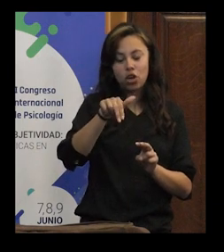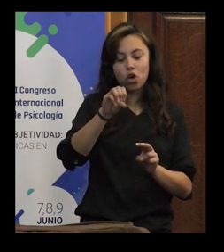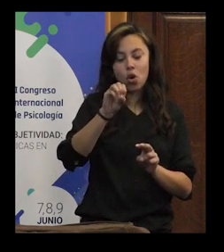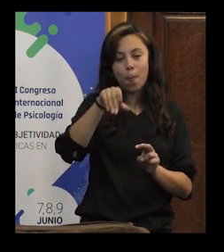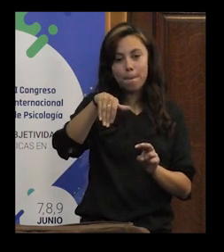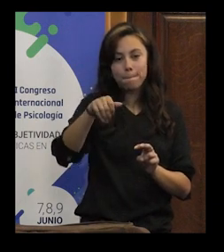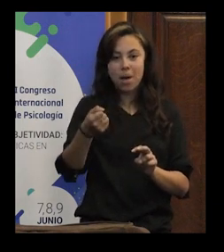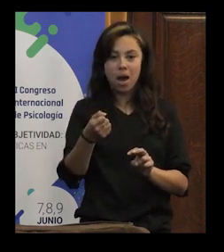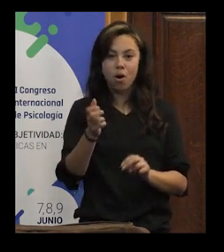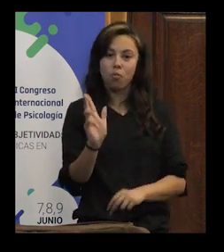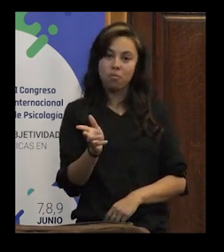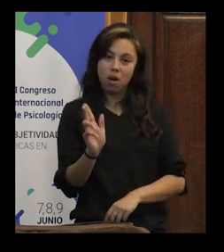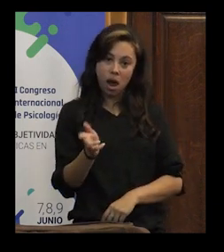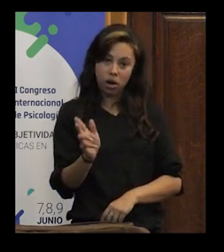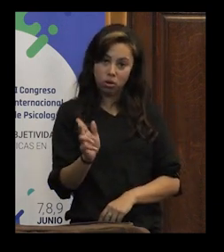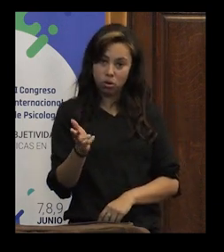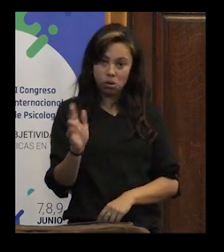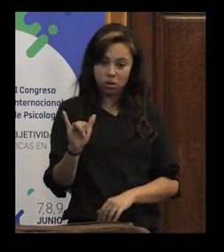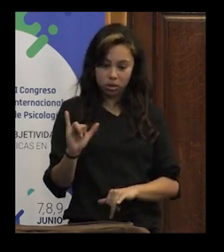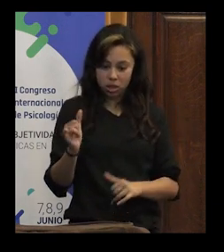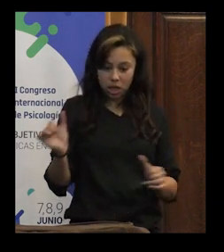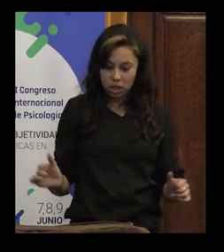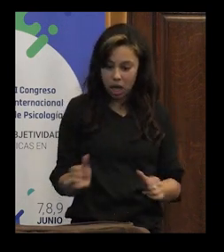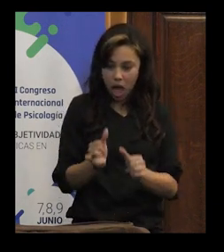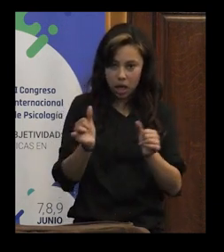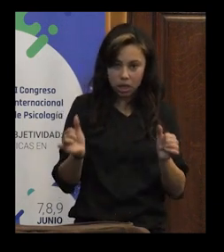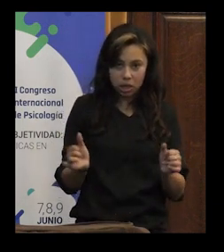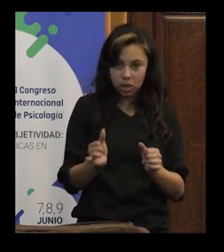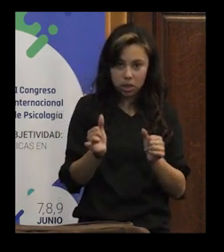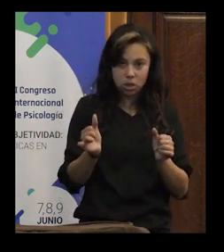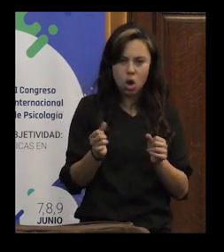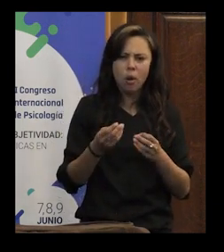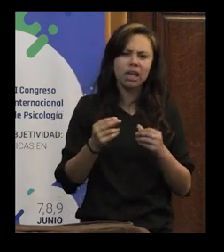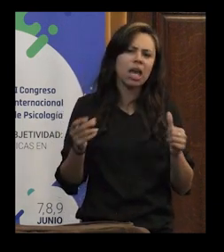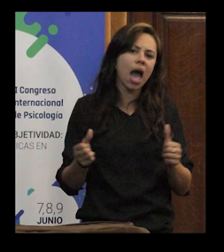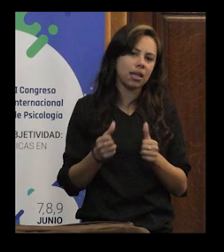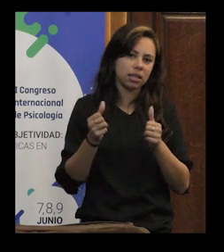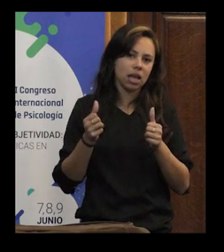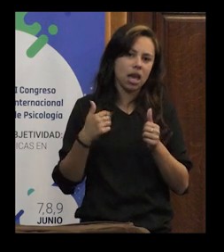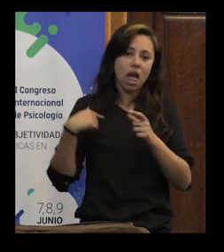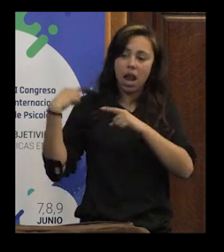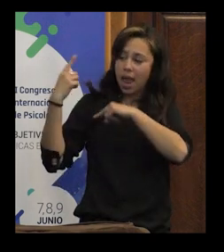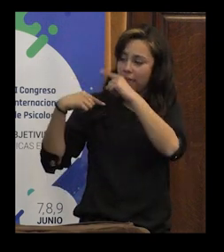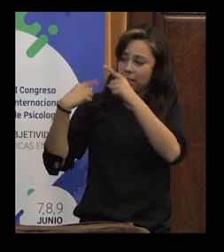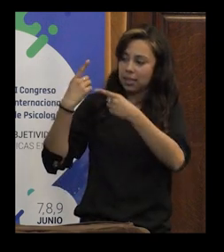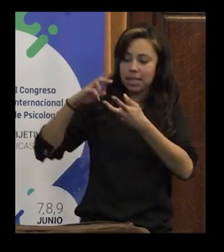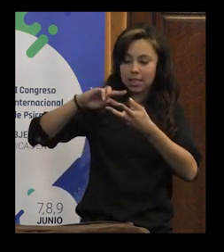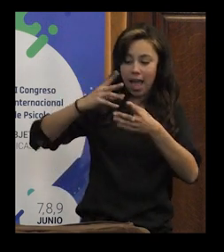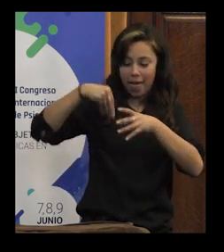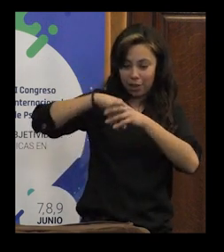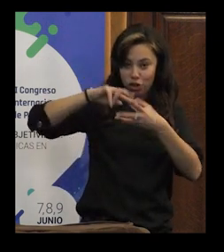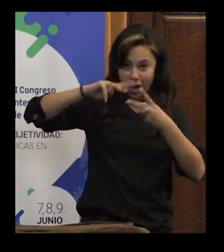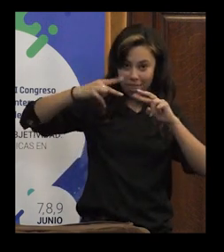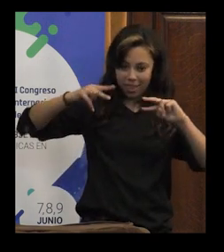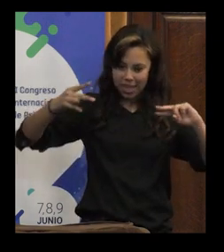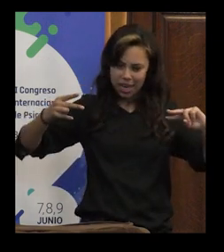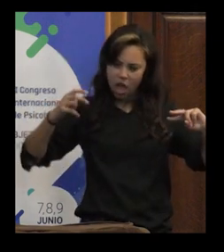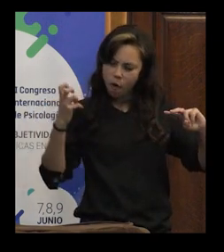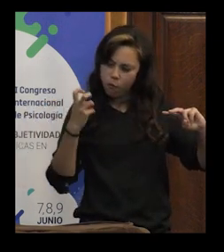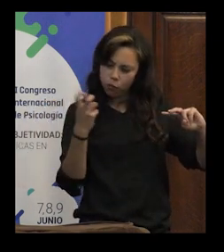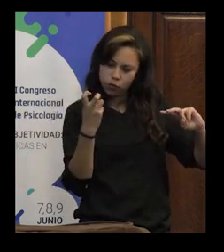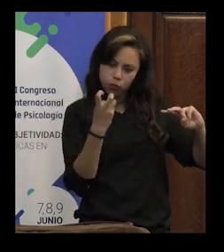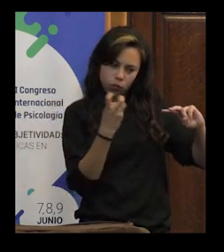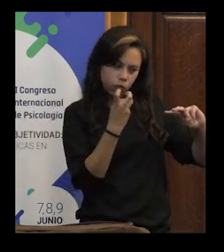listo, ¿no? Para identificar el mapa genético humano y la cobertura mediática también,